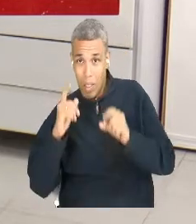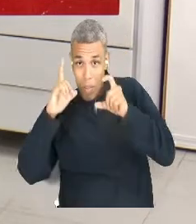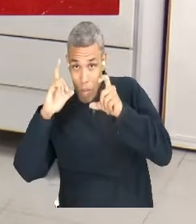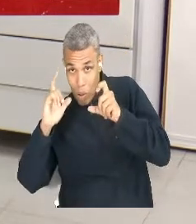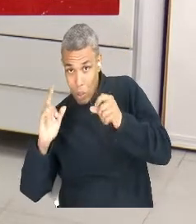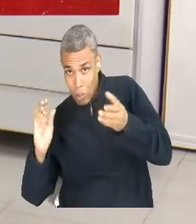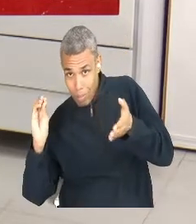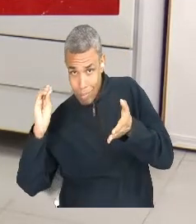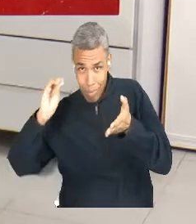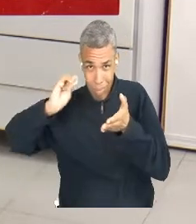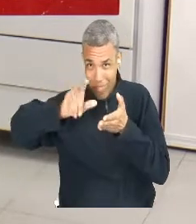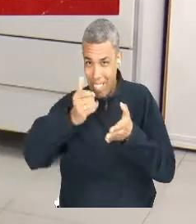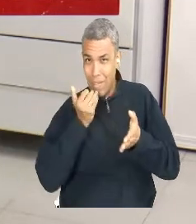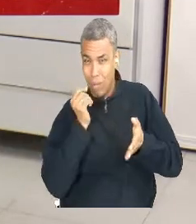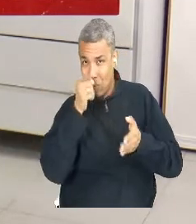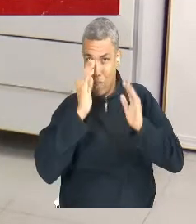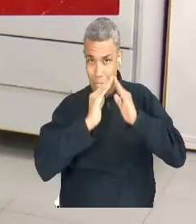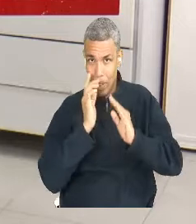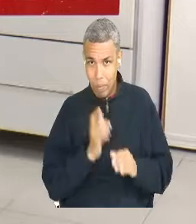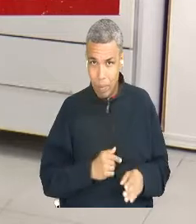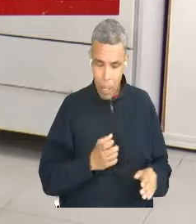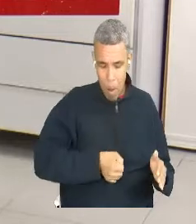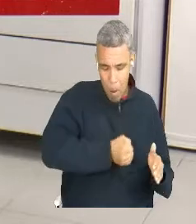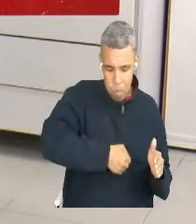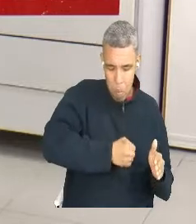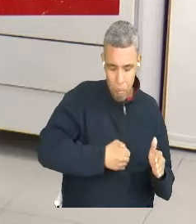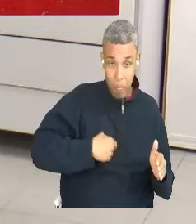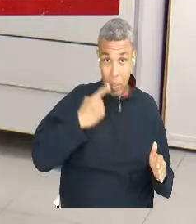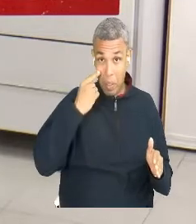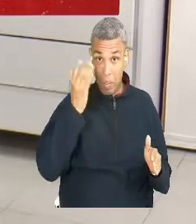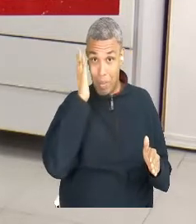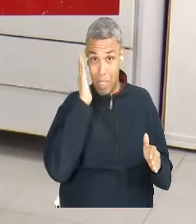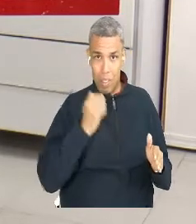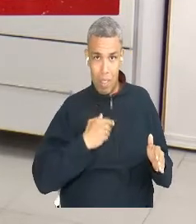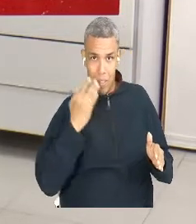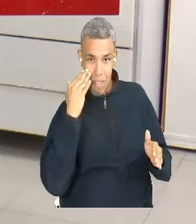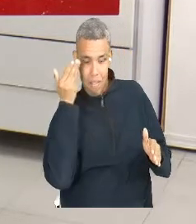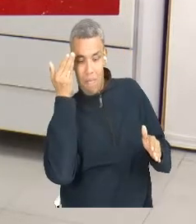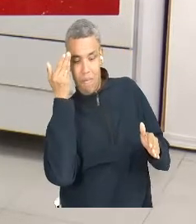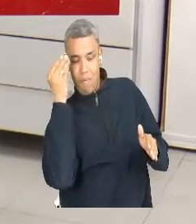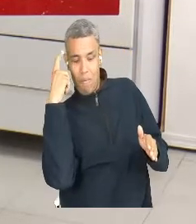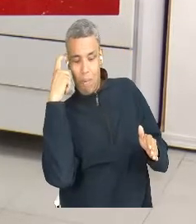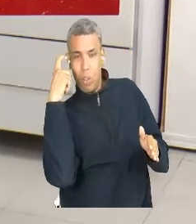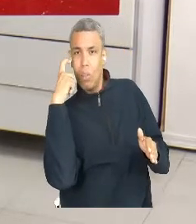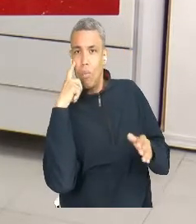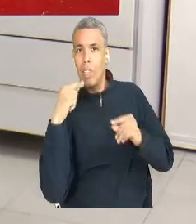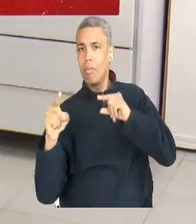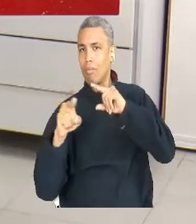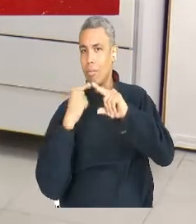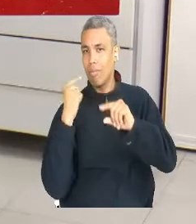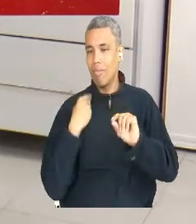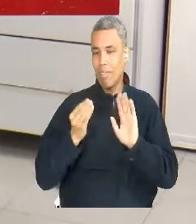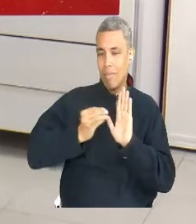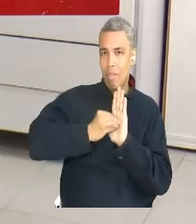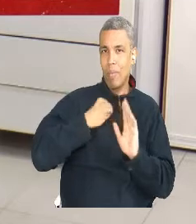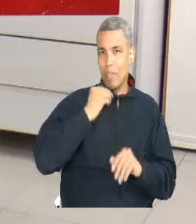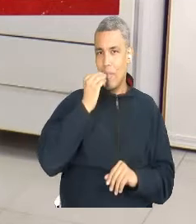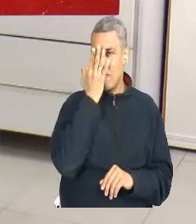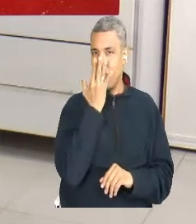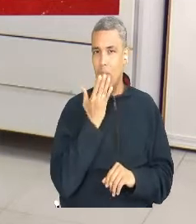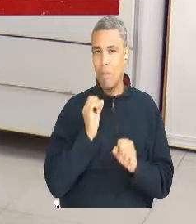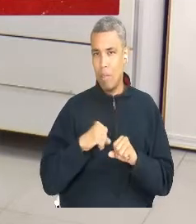recuerden subir esos foticos y dejarnos el mensajito en nuestra fanpage de Facebook, A Pedir de Boca. Claro, ya yo tengo aquí el corte. Es la idea, Rochi, así